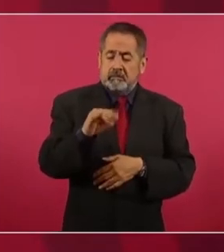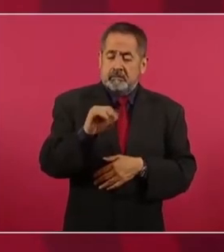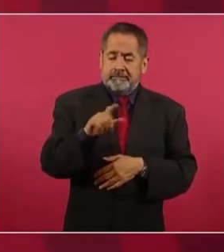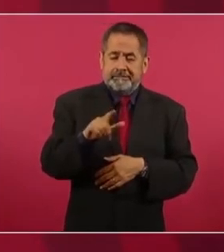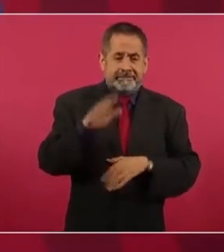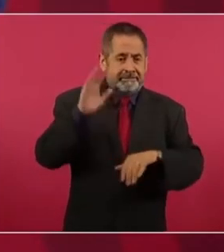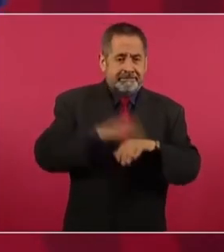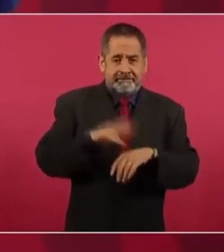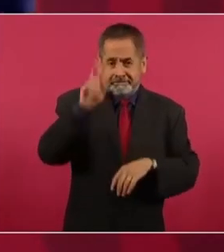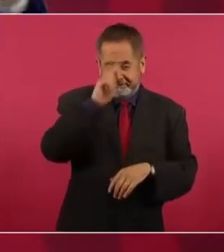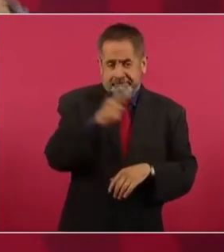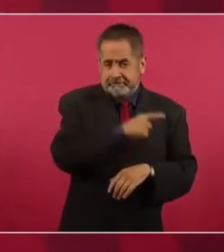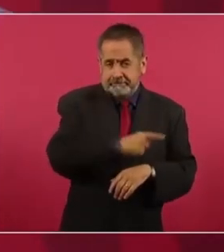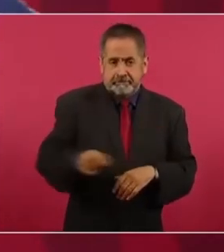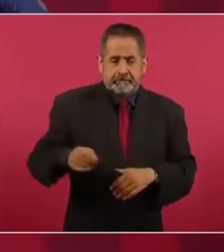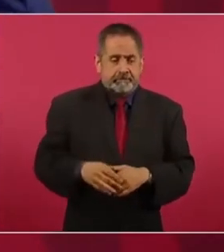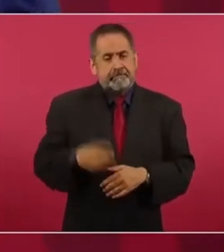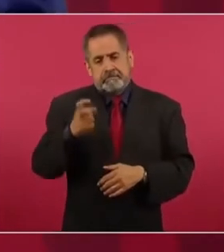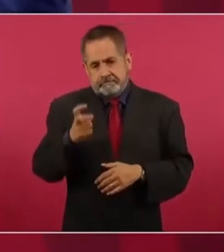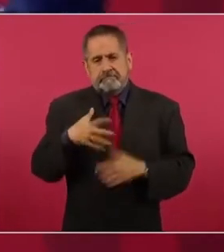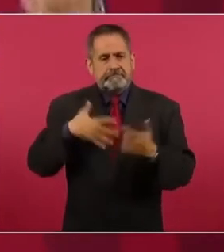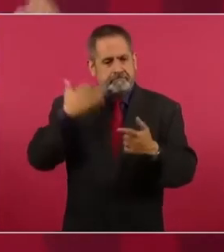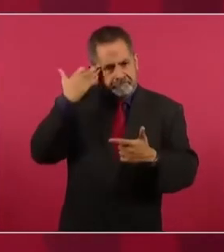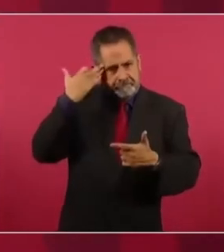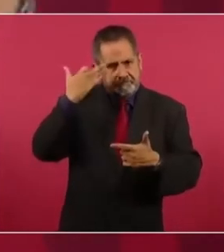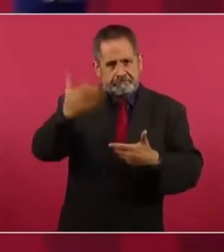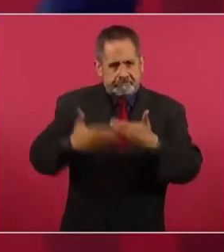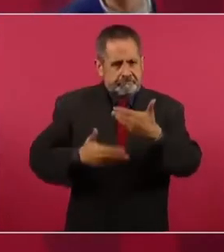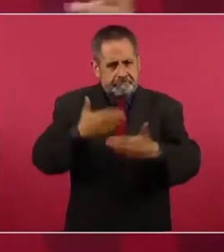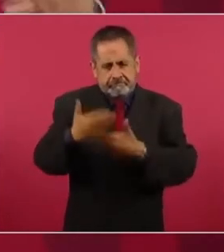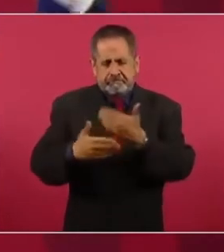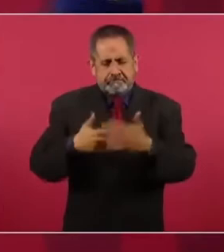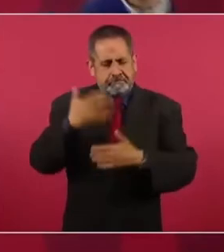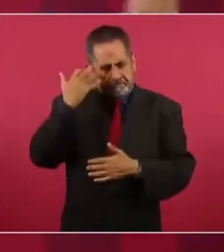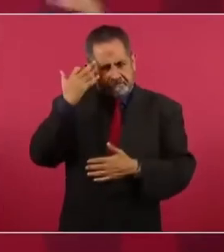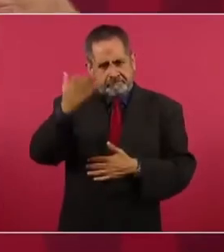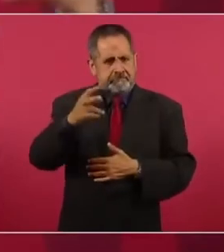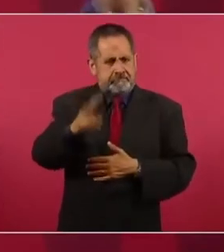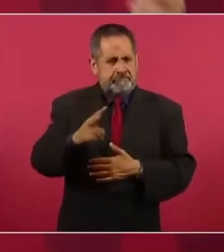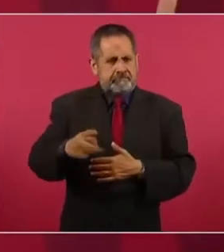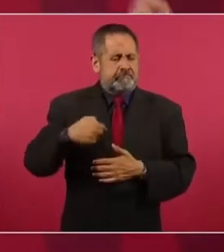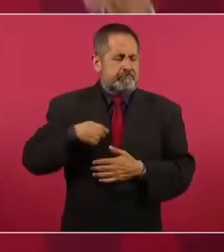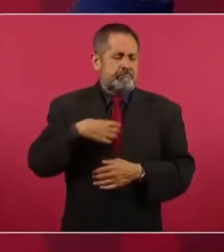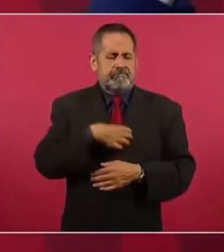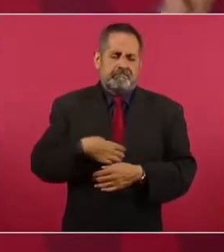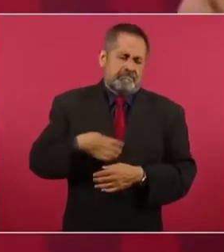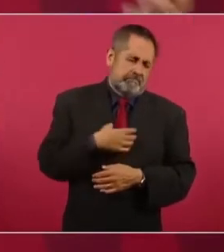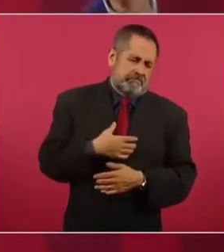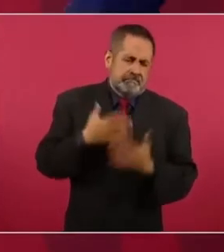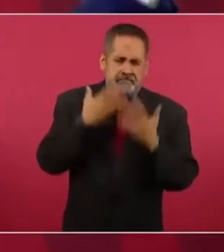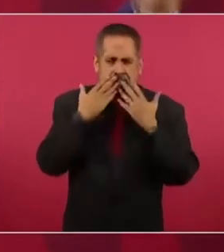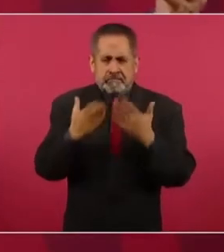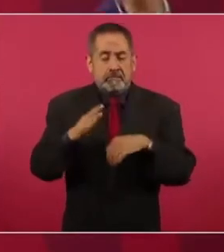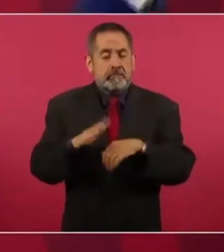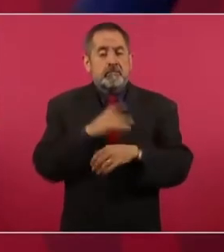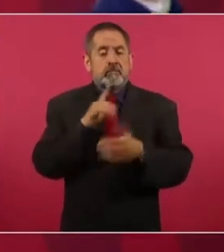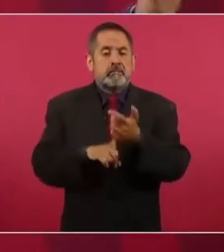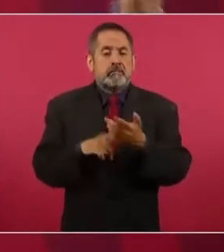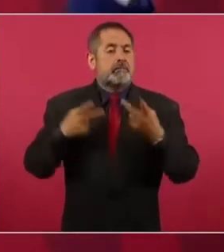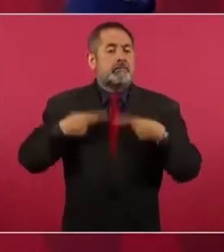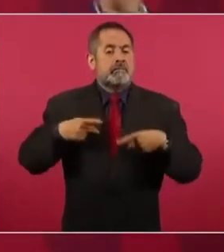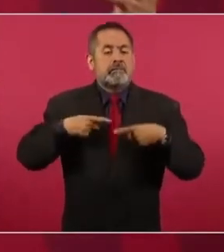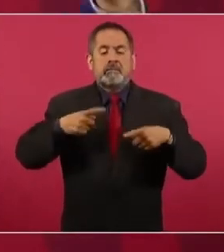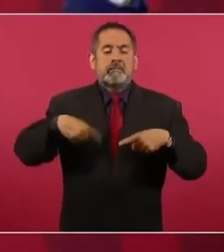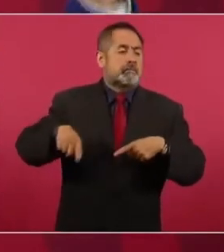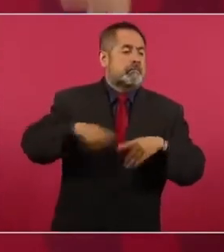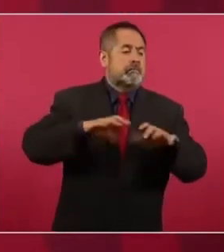Entonces, va a llevar tiempo. Yo estoy muy contento porque la gente ya